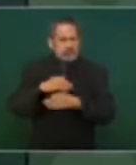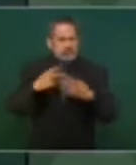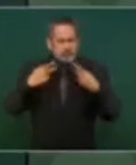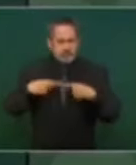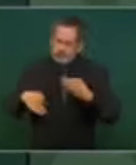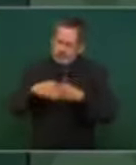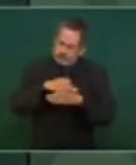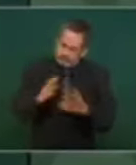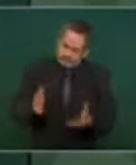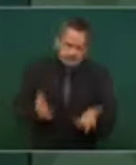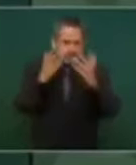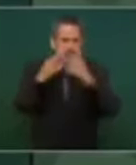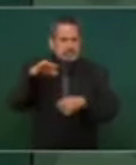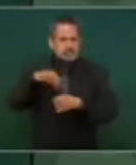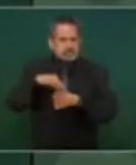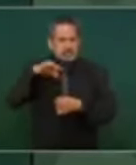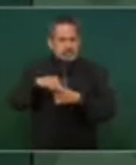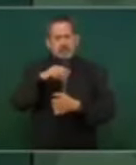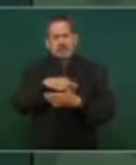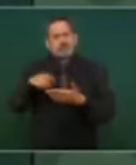todos a votar, porque